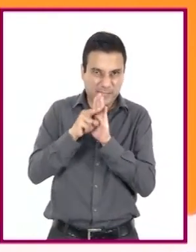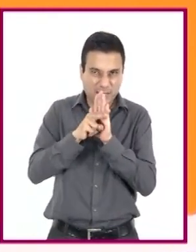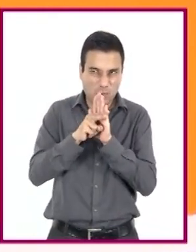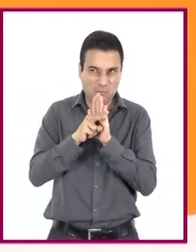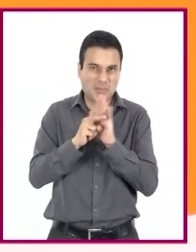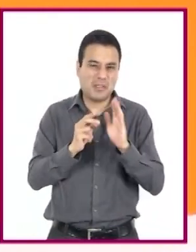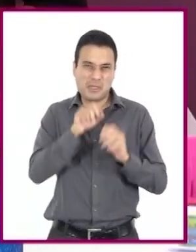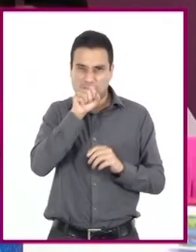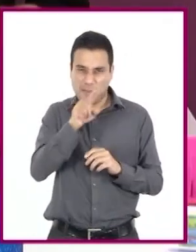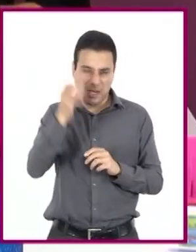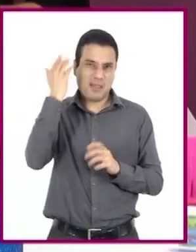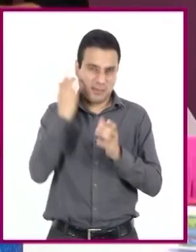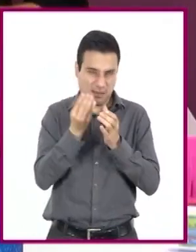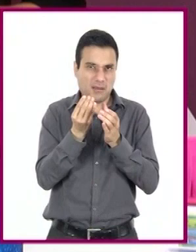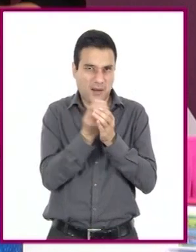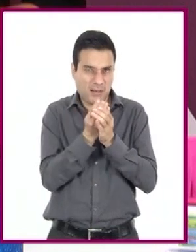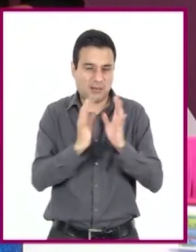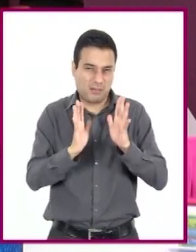sesiones anteriores.